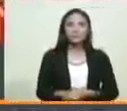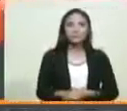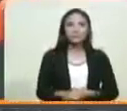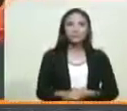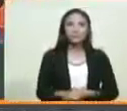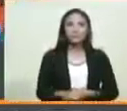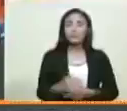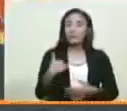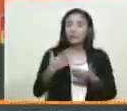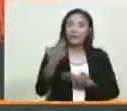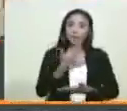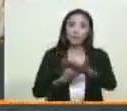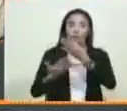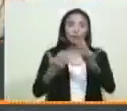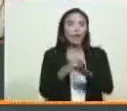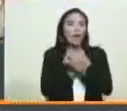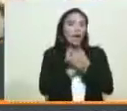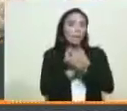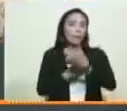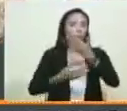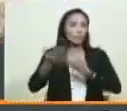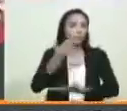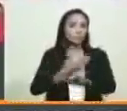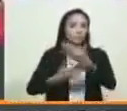Es dando y dando, amor con amor,